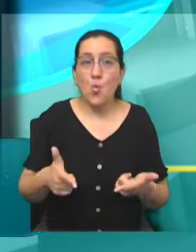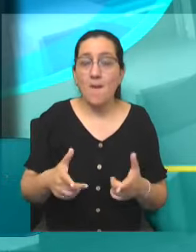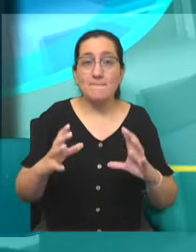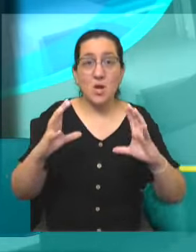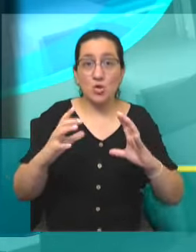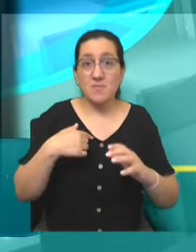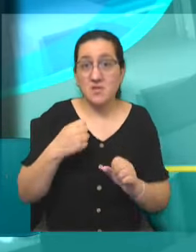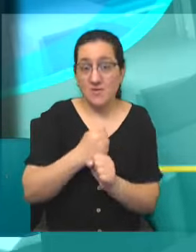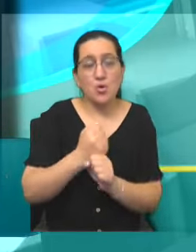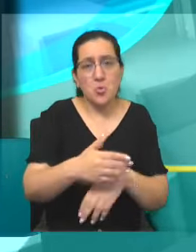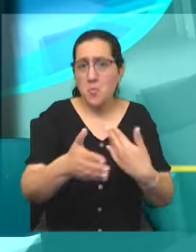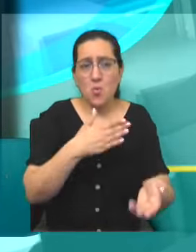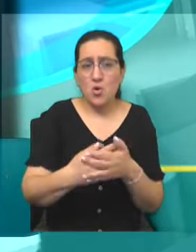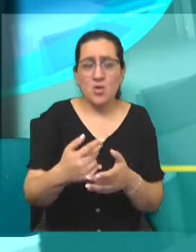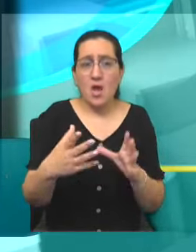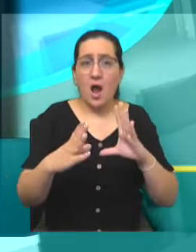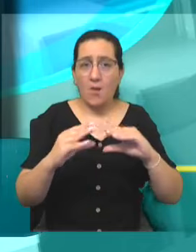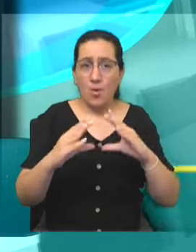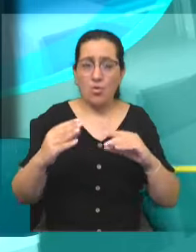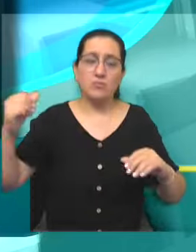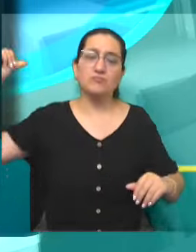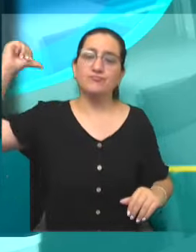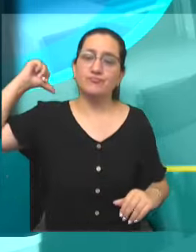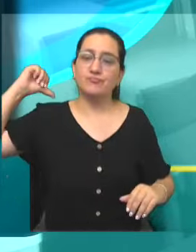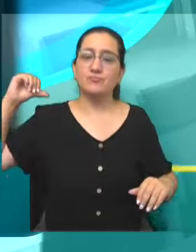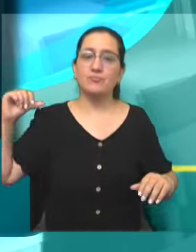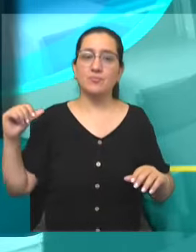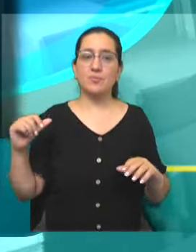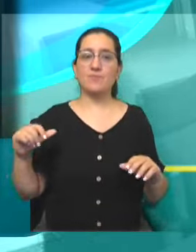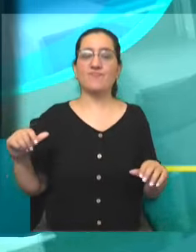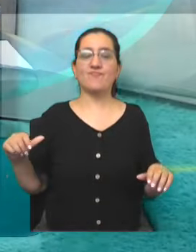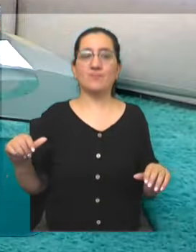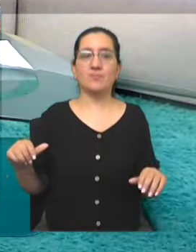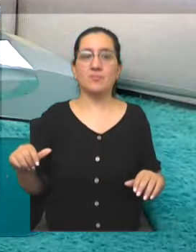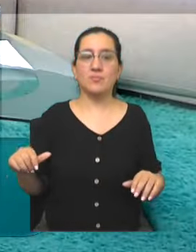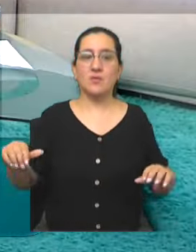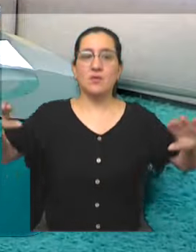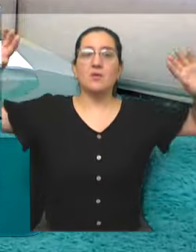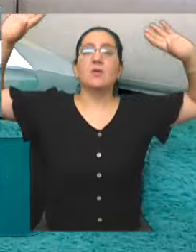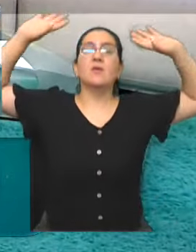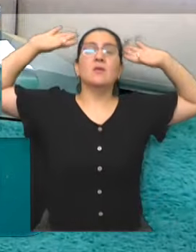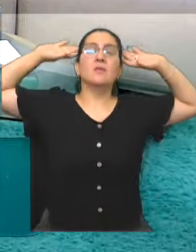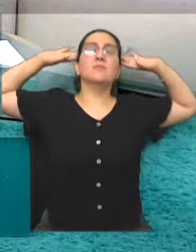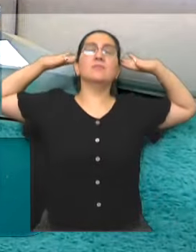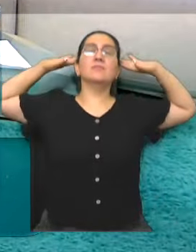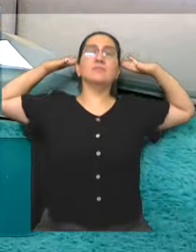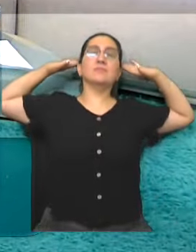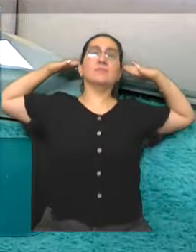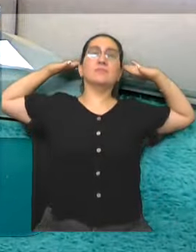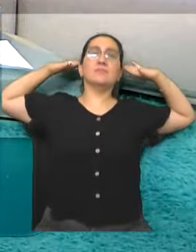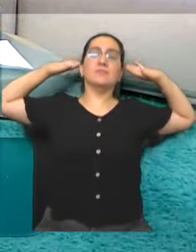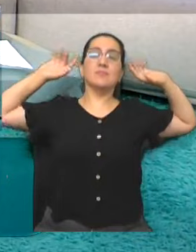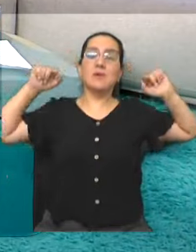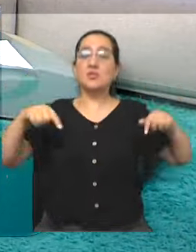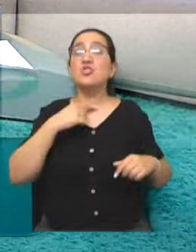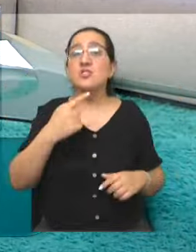nada. Agarrás un almohadón, dos almohadones, te los pones hasta atrás de la silla, no tiene por qué ser parado, y te vas para atrás. Bien. Y haces extensiones dorsales. Me